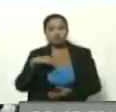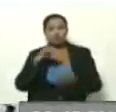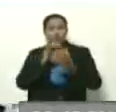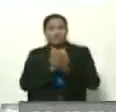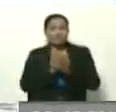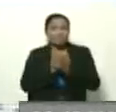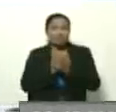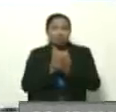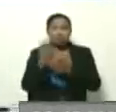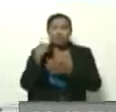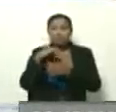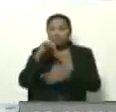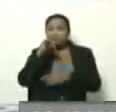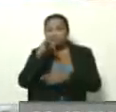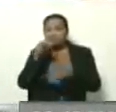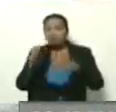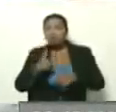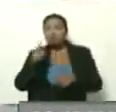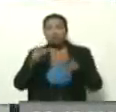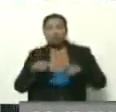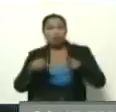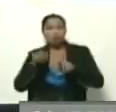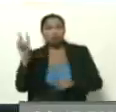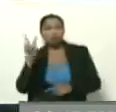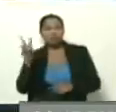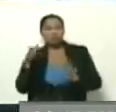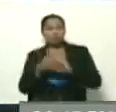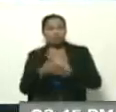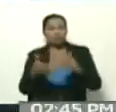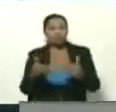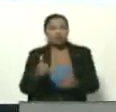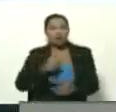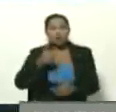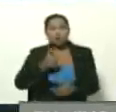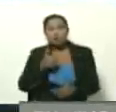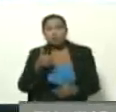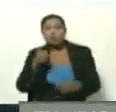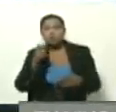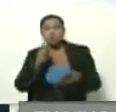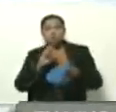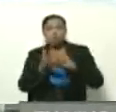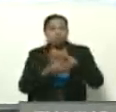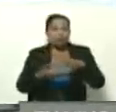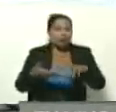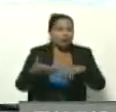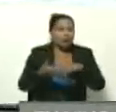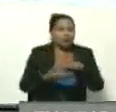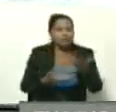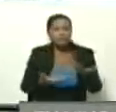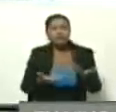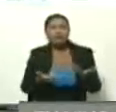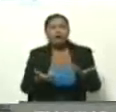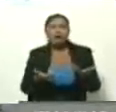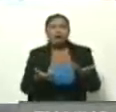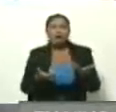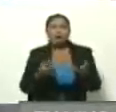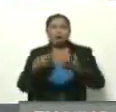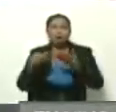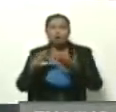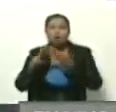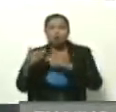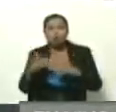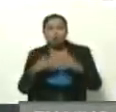patrulleros puedan reportar desde cualquier lugar de Venezuela alguna falla en un servicio, algún tipo de problema en la